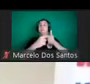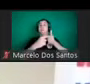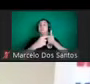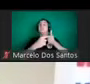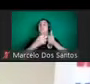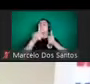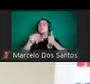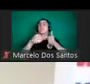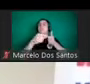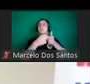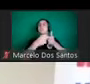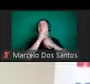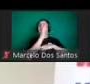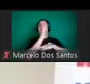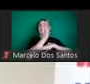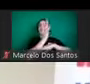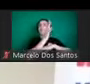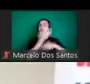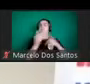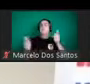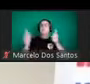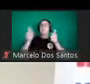que están